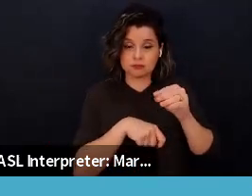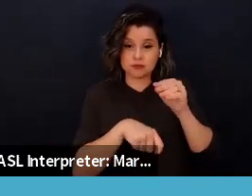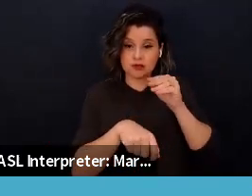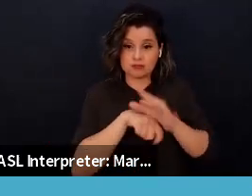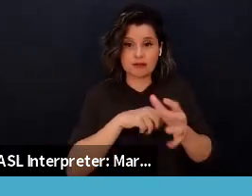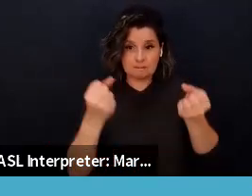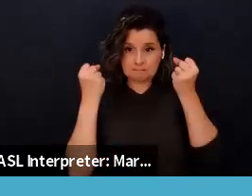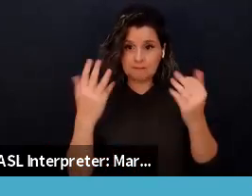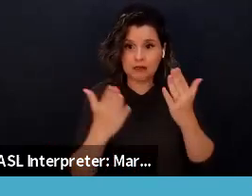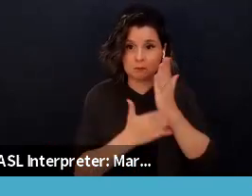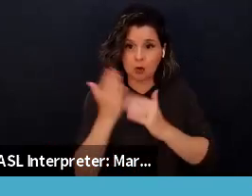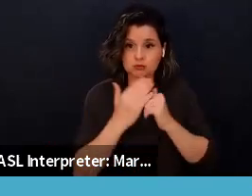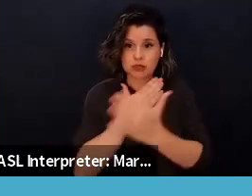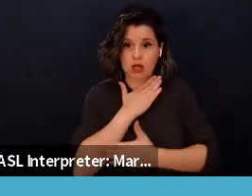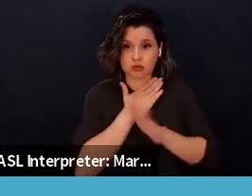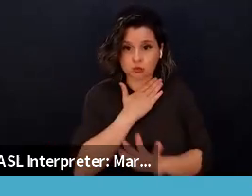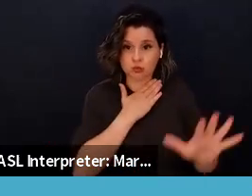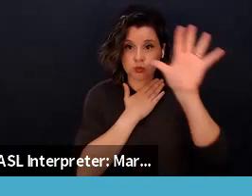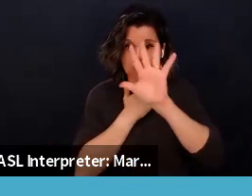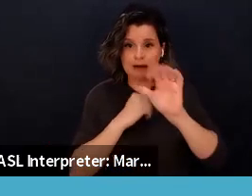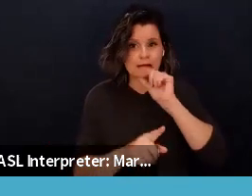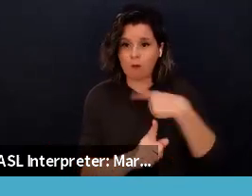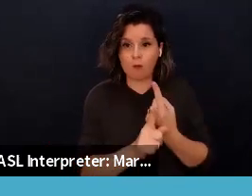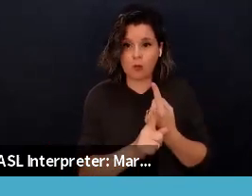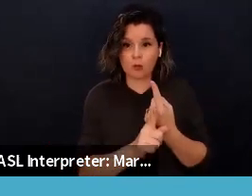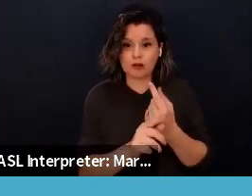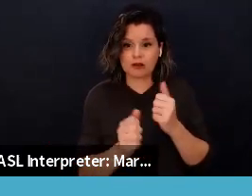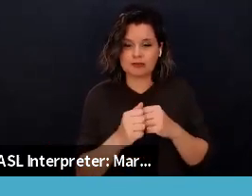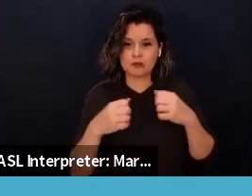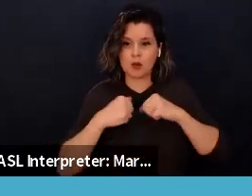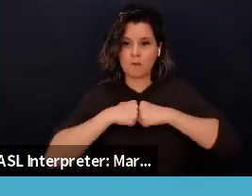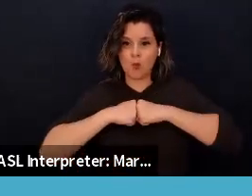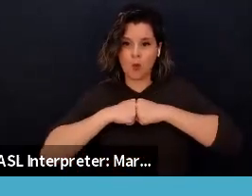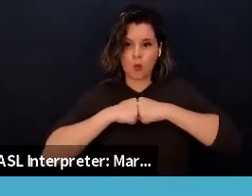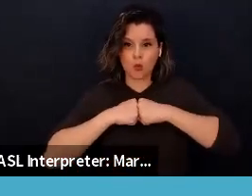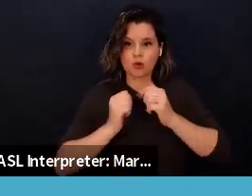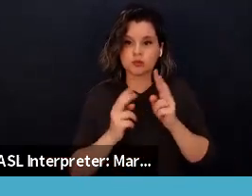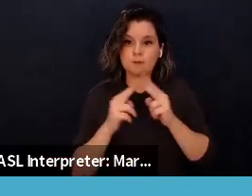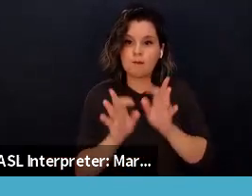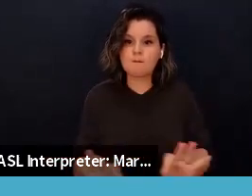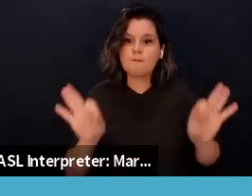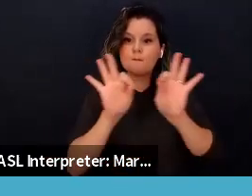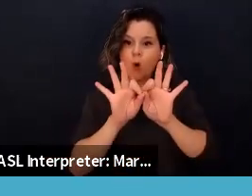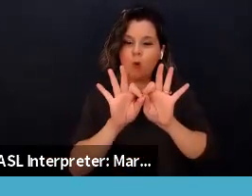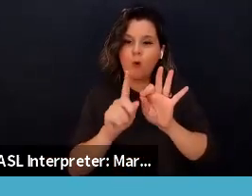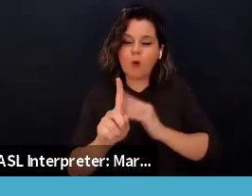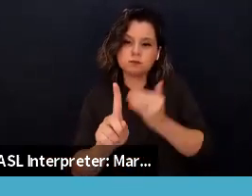muchas partes del país, no solo la frontera. Entonces es importante saber eso también,